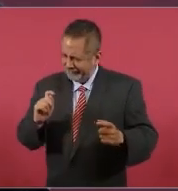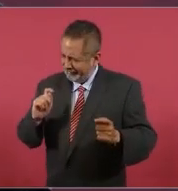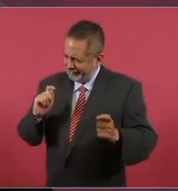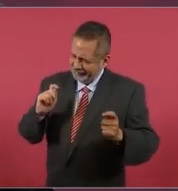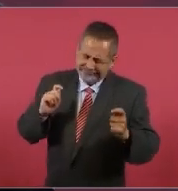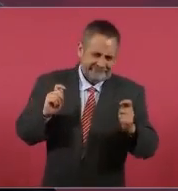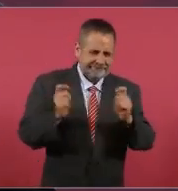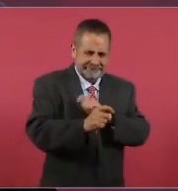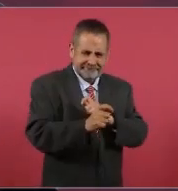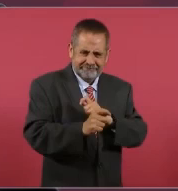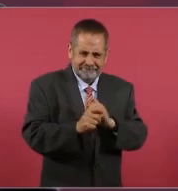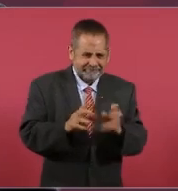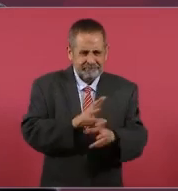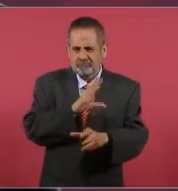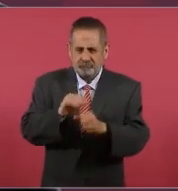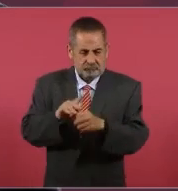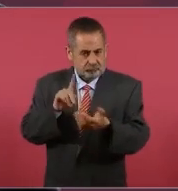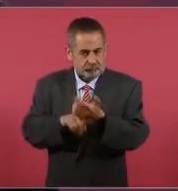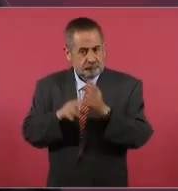transformador de fondo